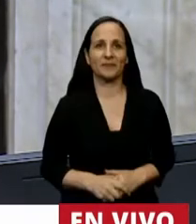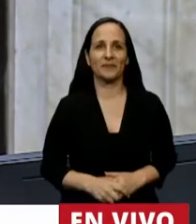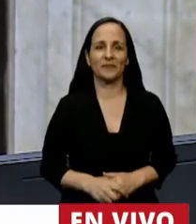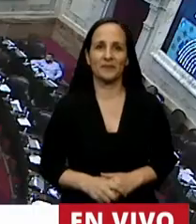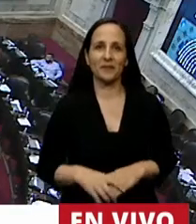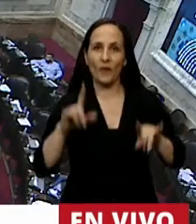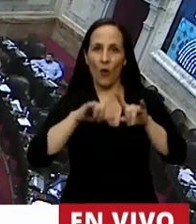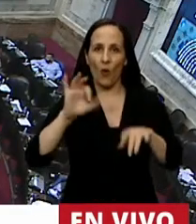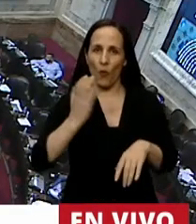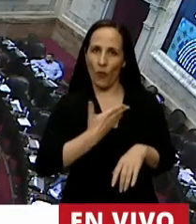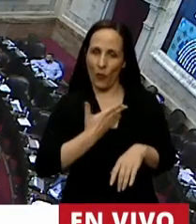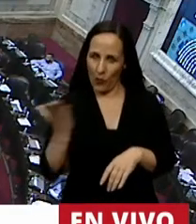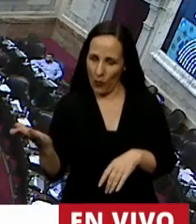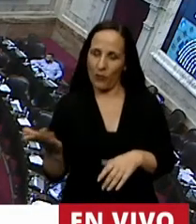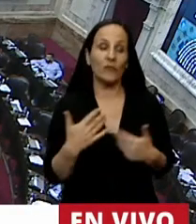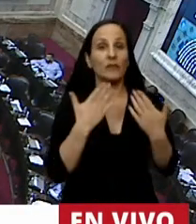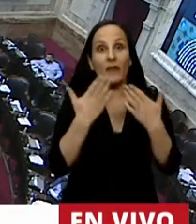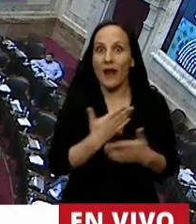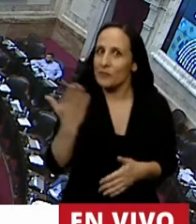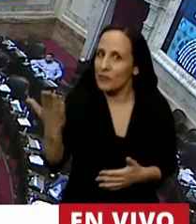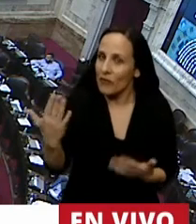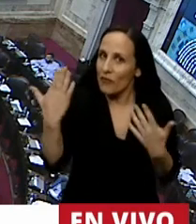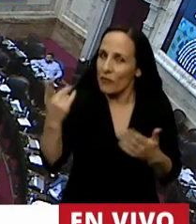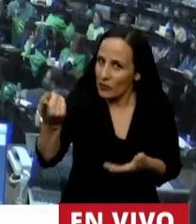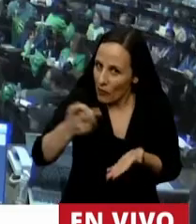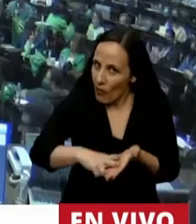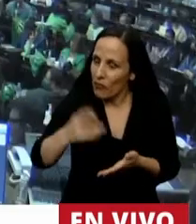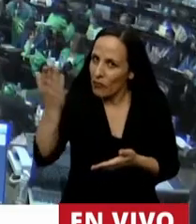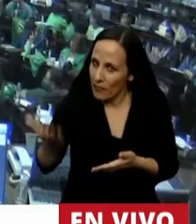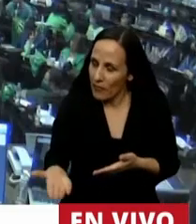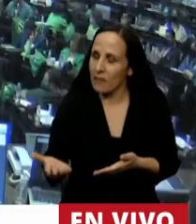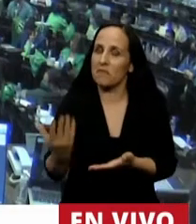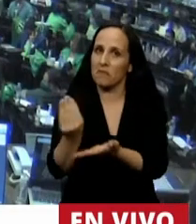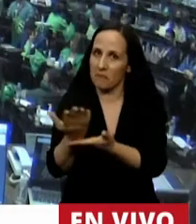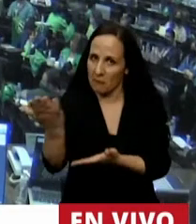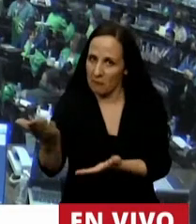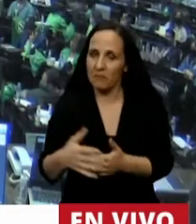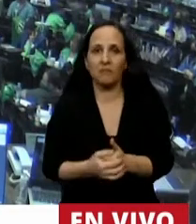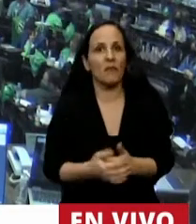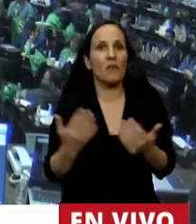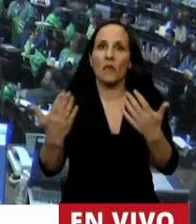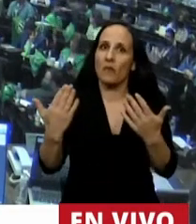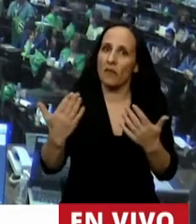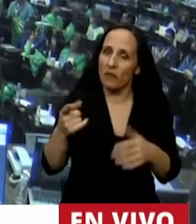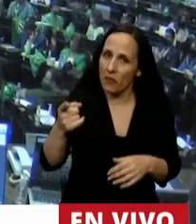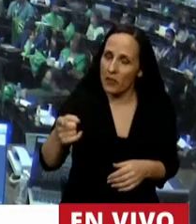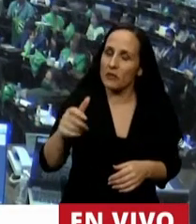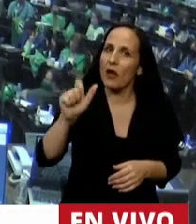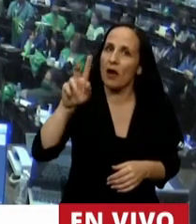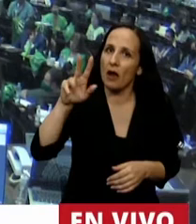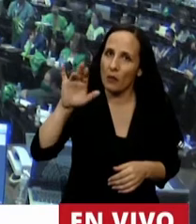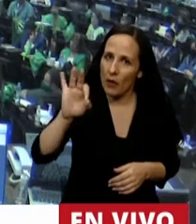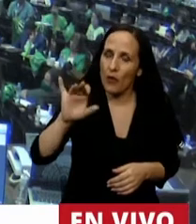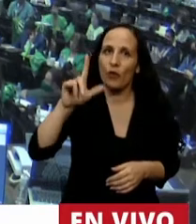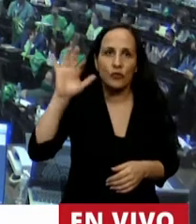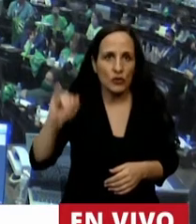Gracias, presidente. Aprovecho en primer lugar para felicitarlo por su reelección, para felicitar al diputado Álvaro González